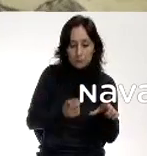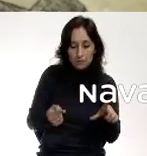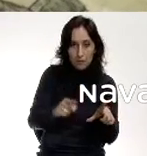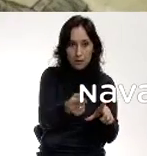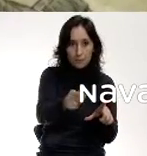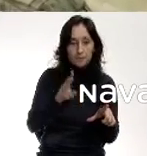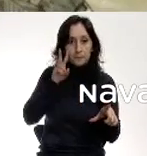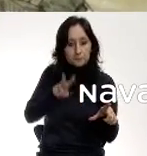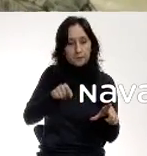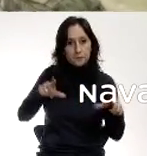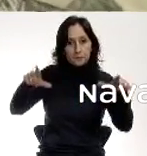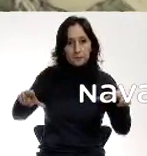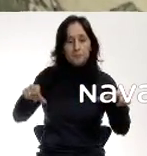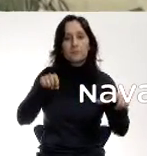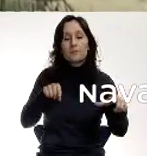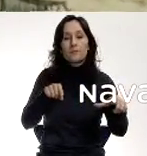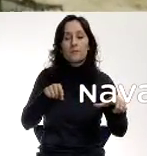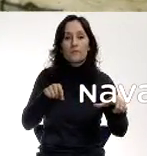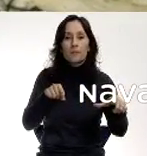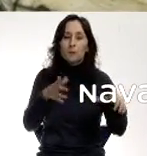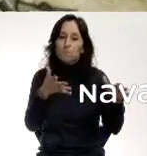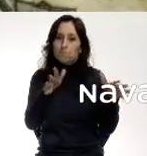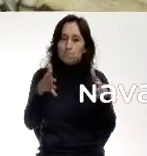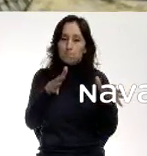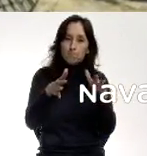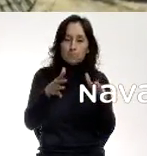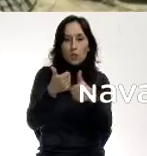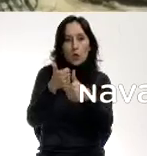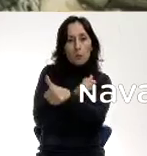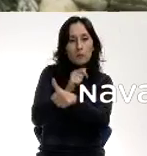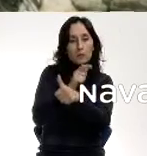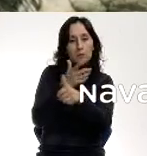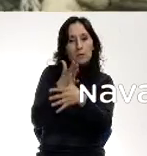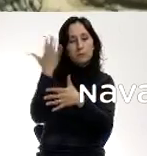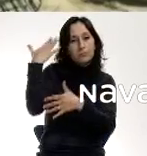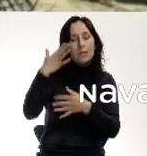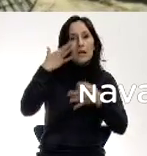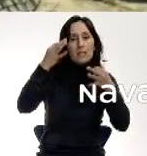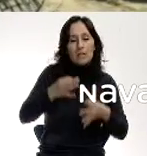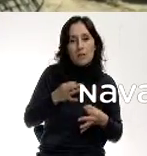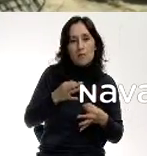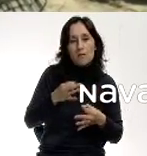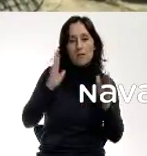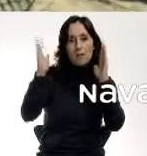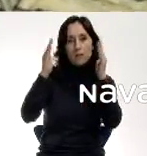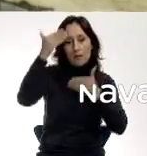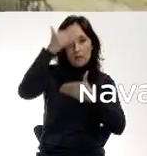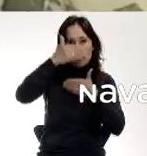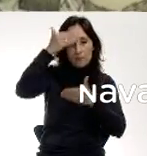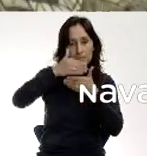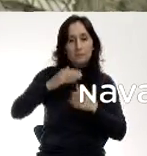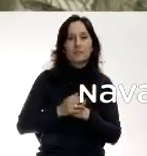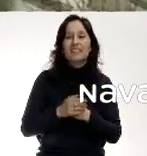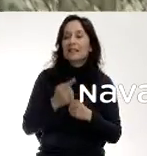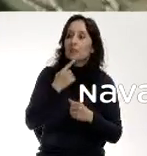este panel expositivo. Y esto sería una reproducción más o menos fidedigna de cómo sería el poblado en la Edad Media. Digo más o menos